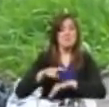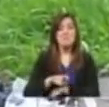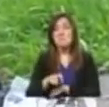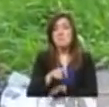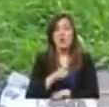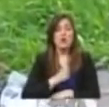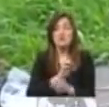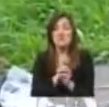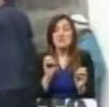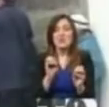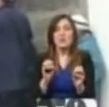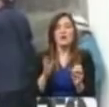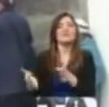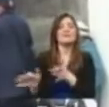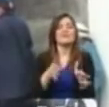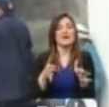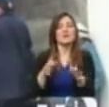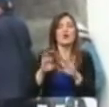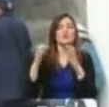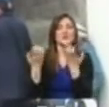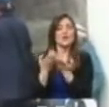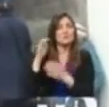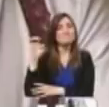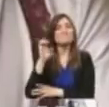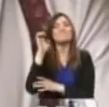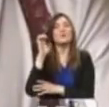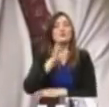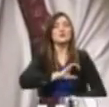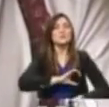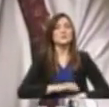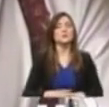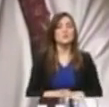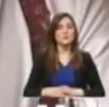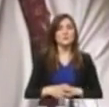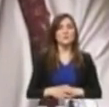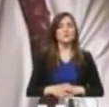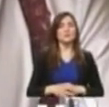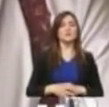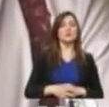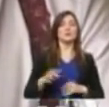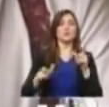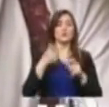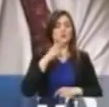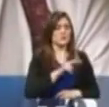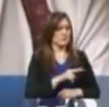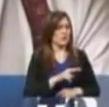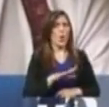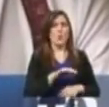siempre y cuando sea gestionado a través del COE metropolitano. Las personas, si ven una mascota que